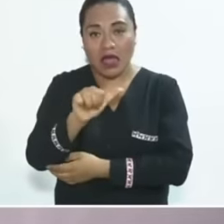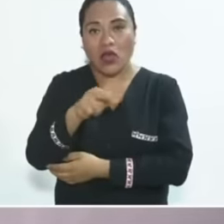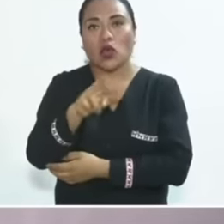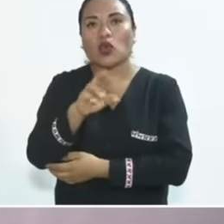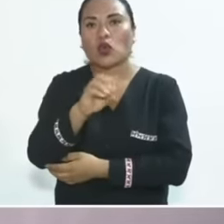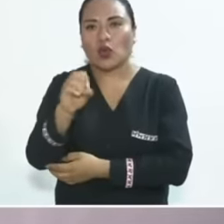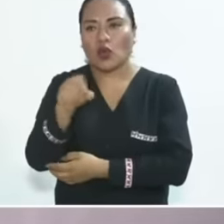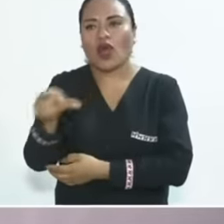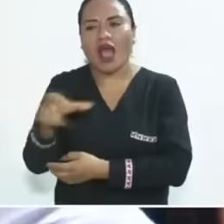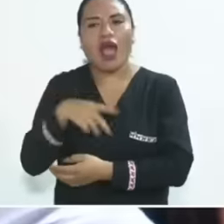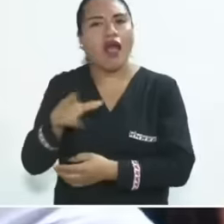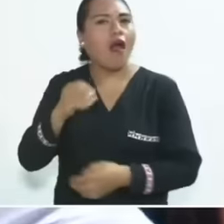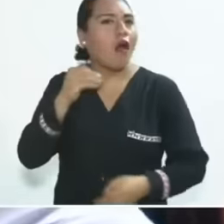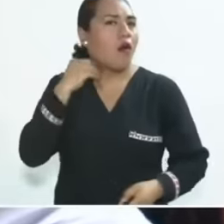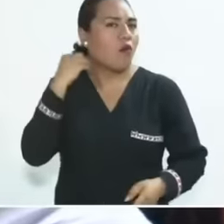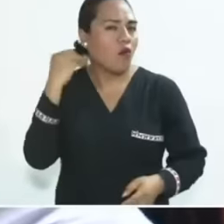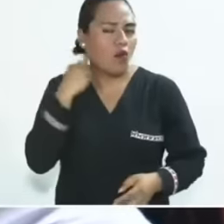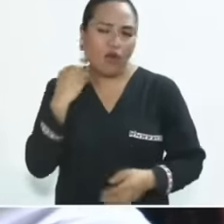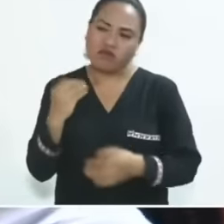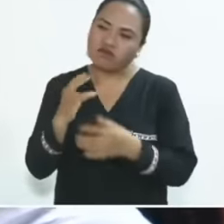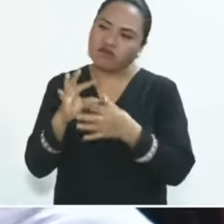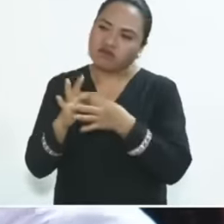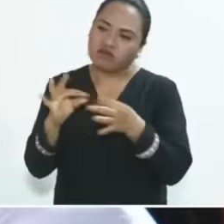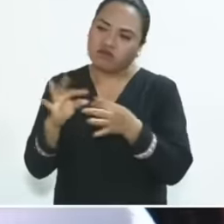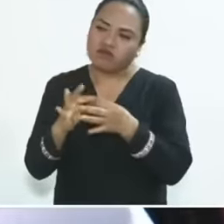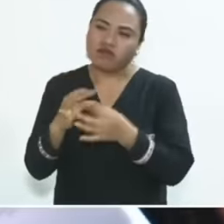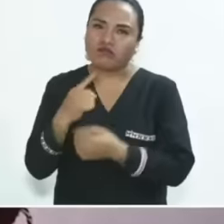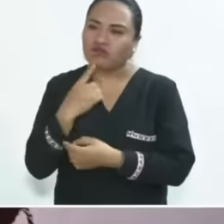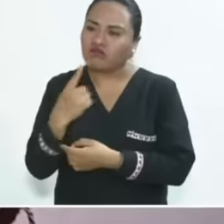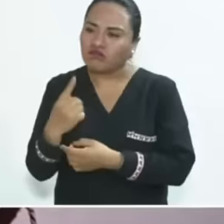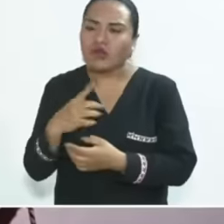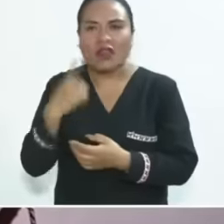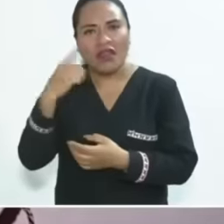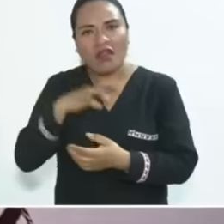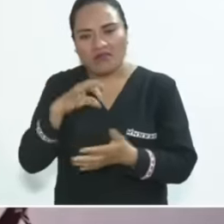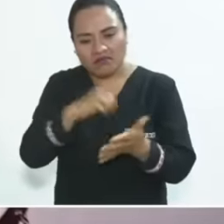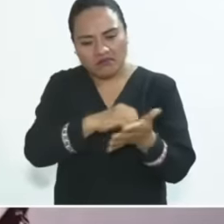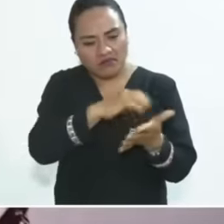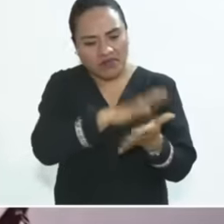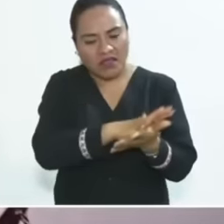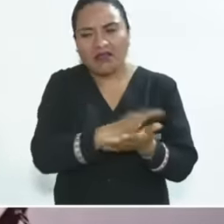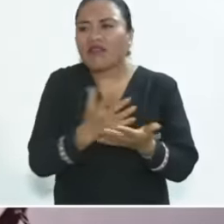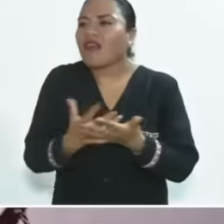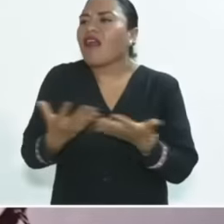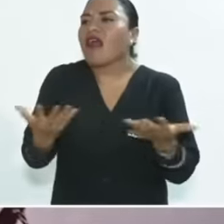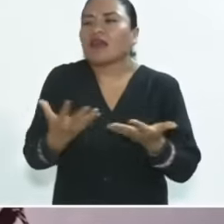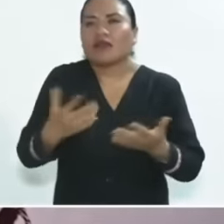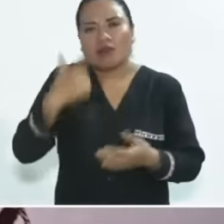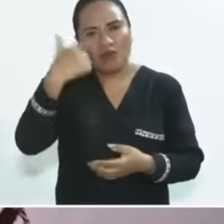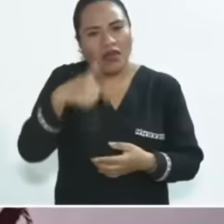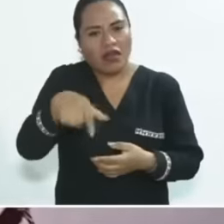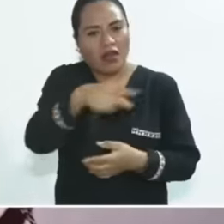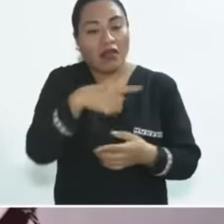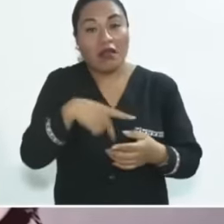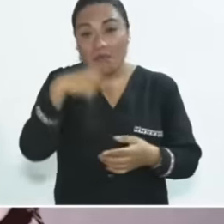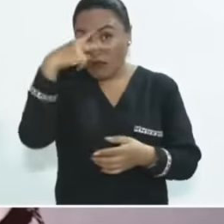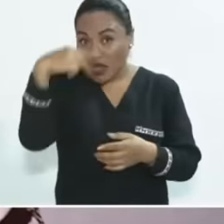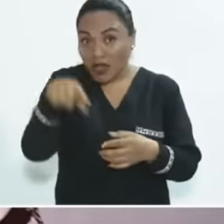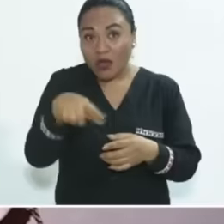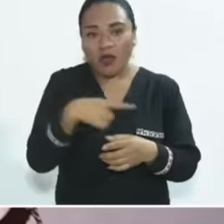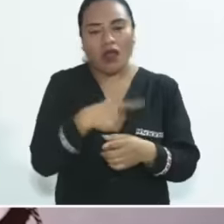consideraba tenía que hacerse para liberar a nuestro pueblo. Y fíjense